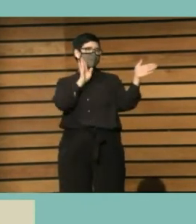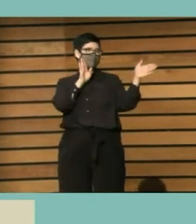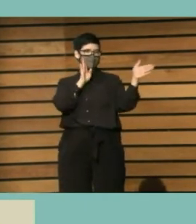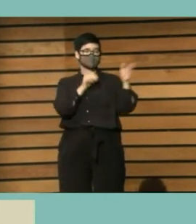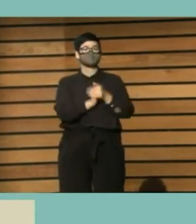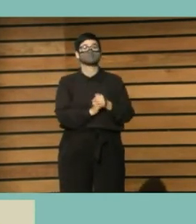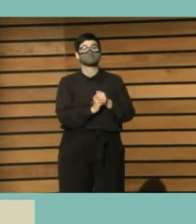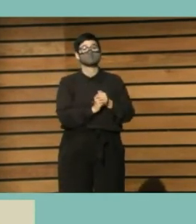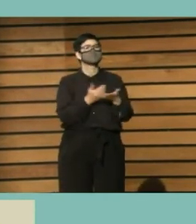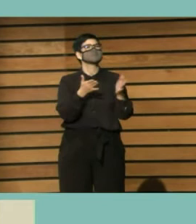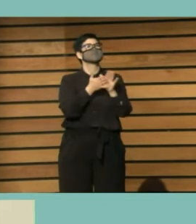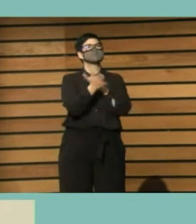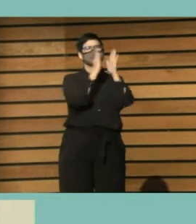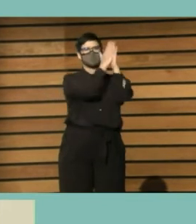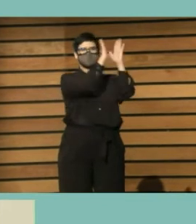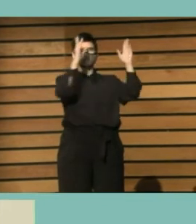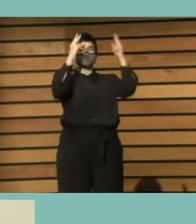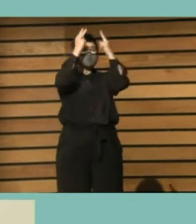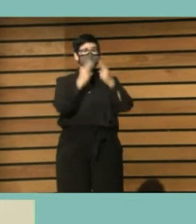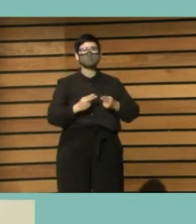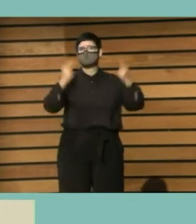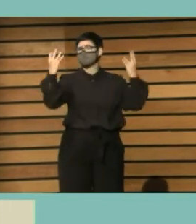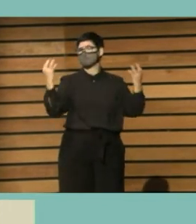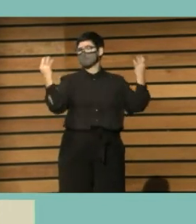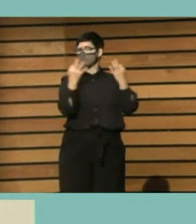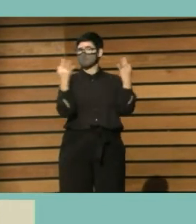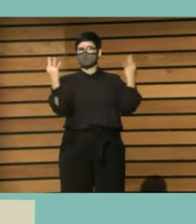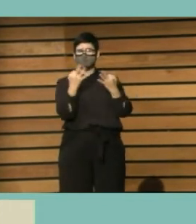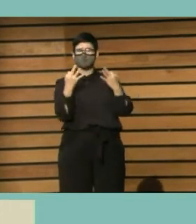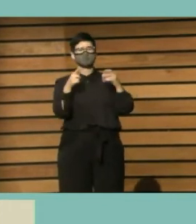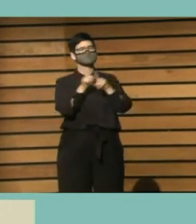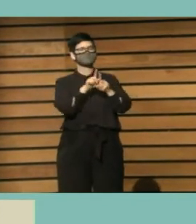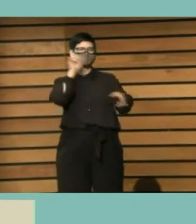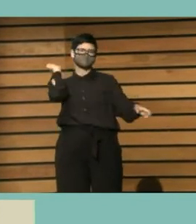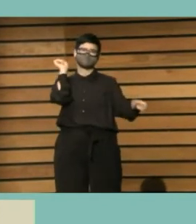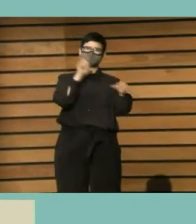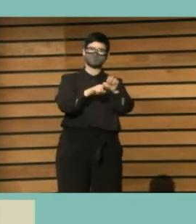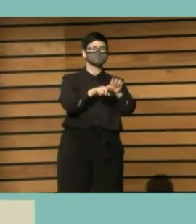bibliotecas públicas también debemos ser militantes del Open.